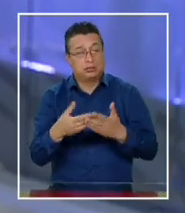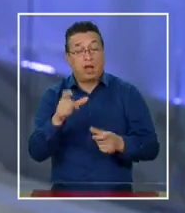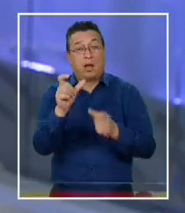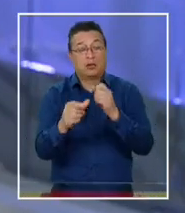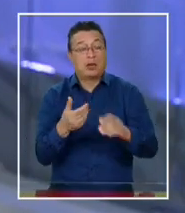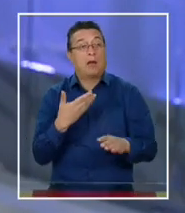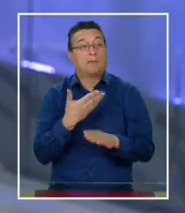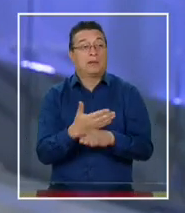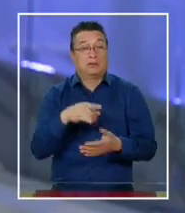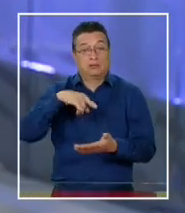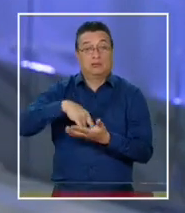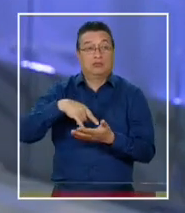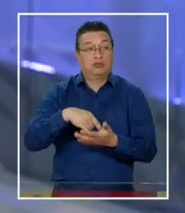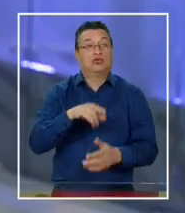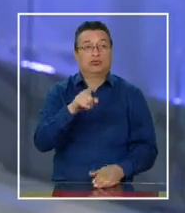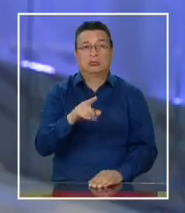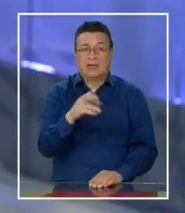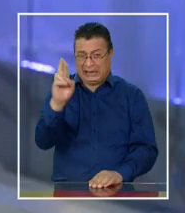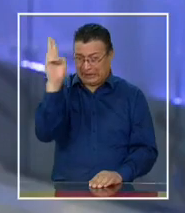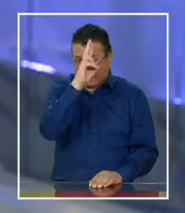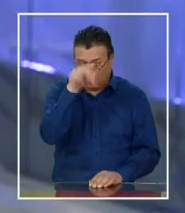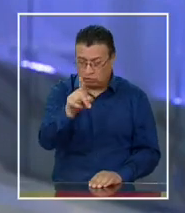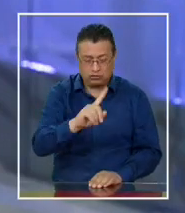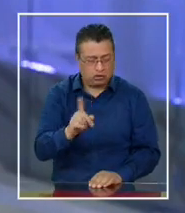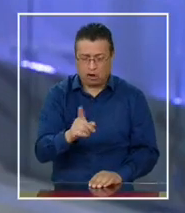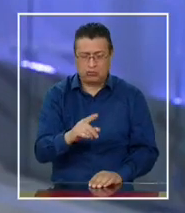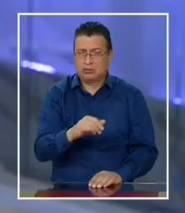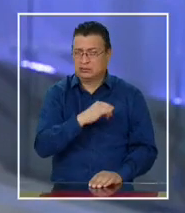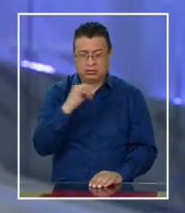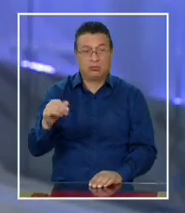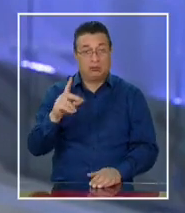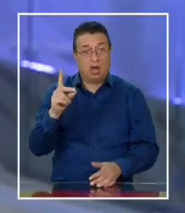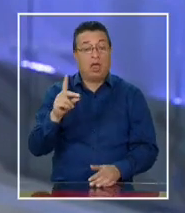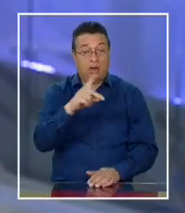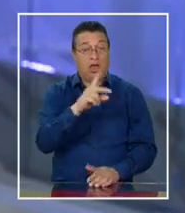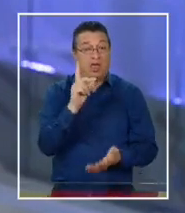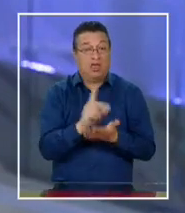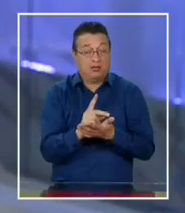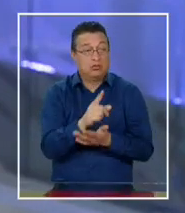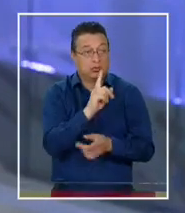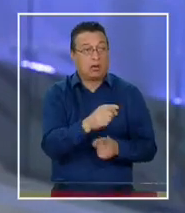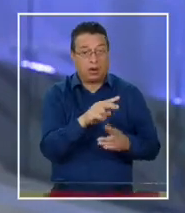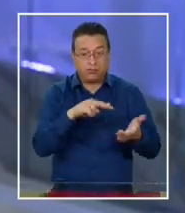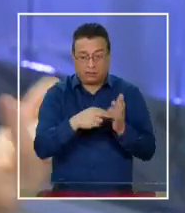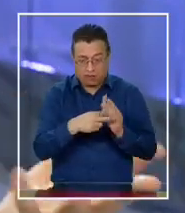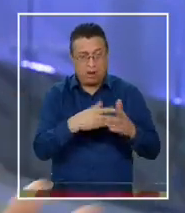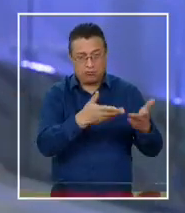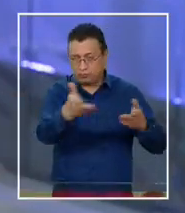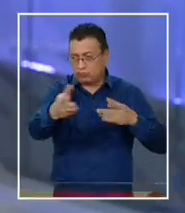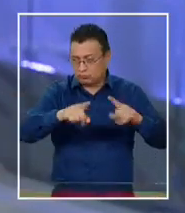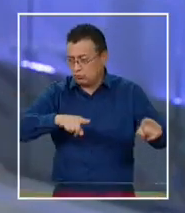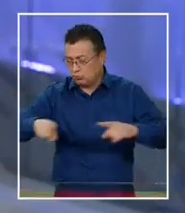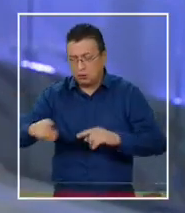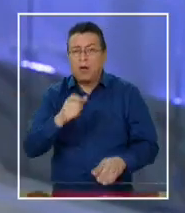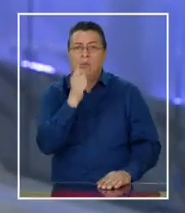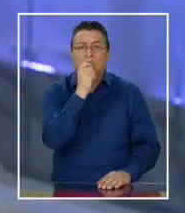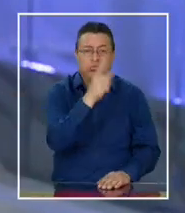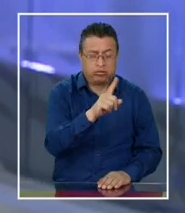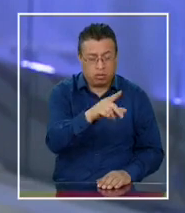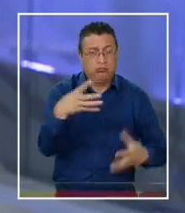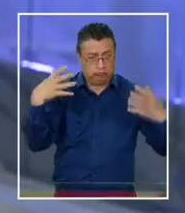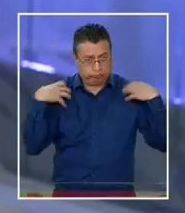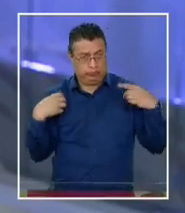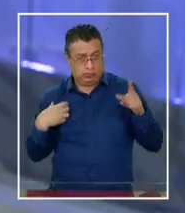de los parlamentarios eso no tiene nada de raro es parte de la labor de los parlamentarios a llevar problemas gestiones denuncias